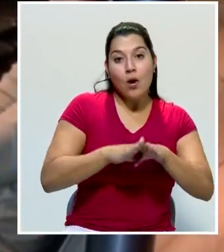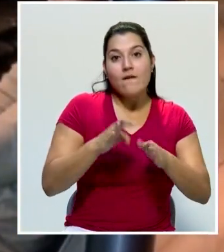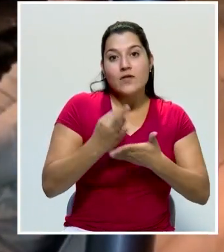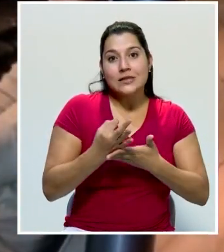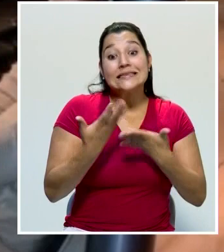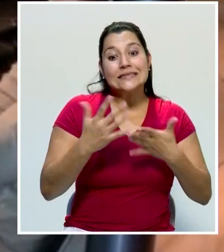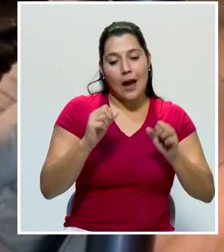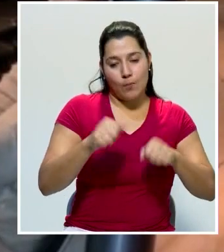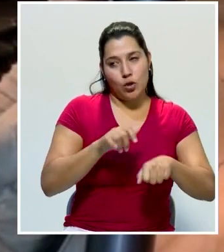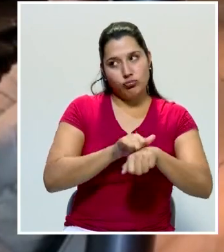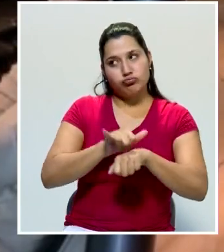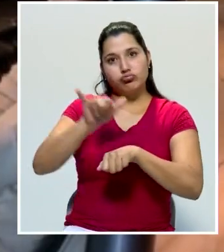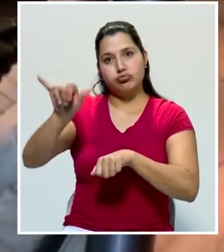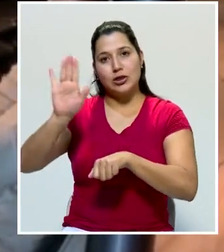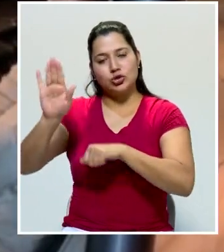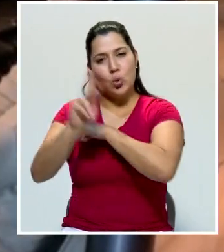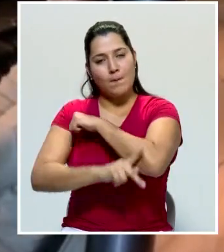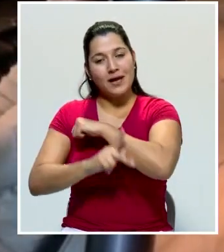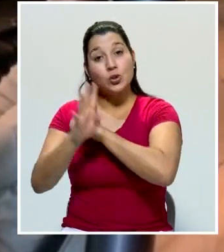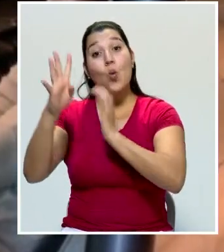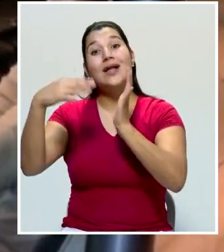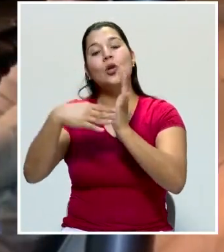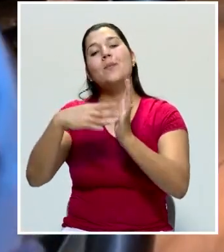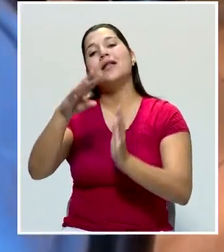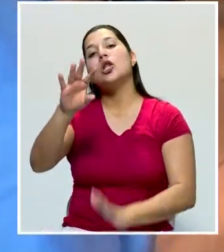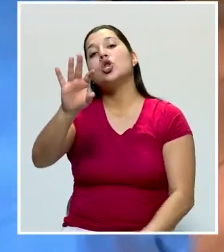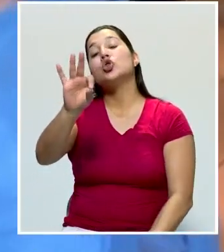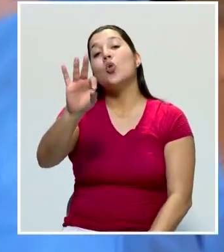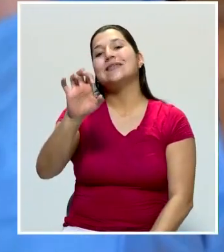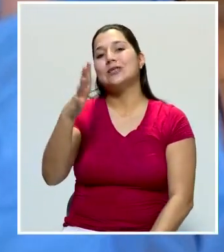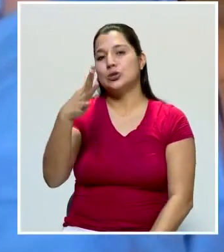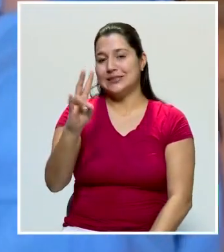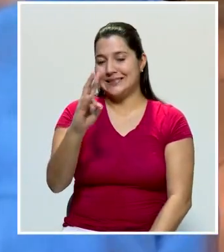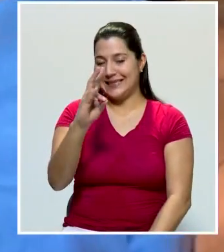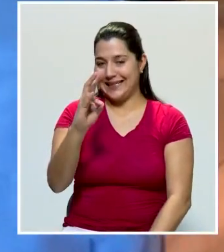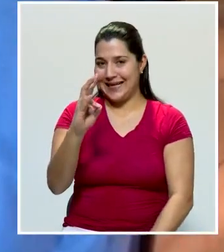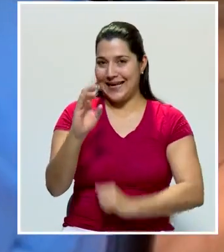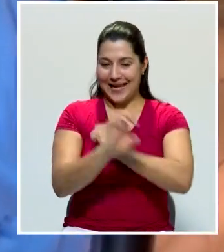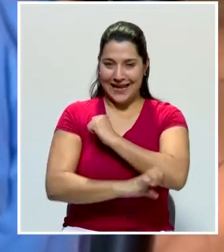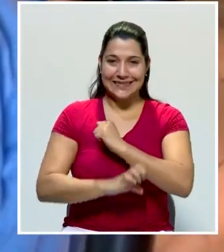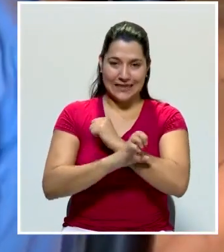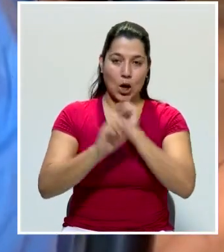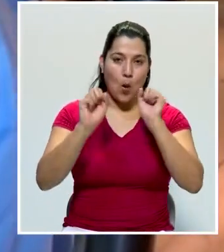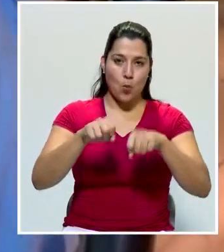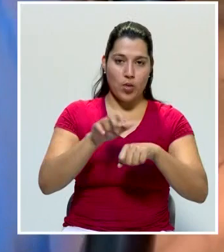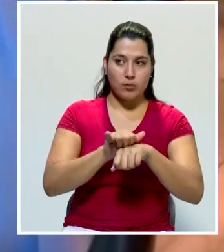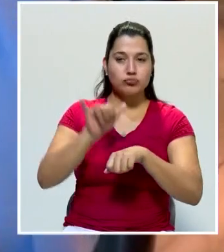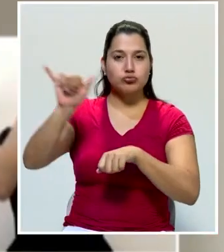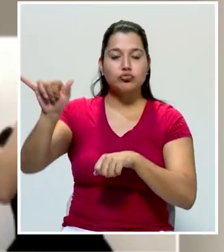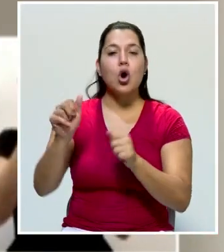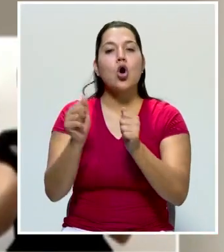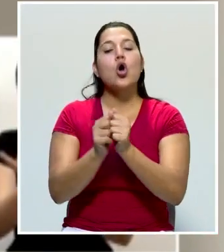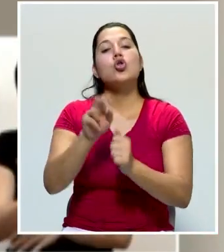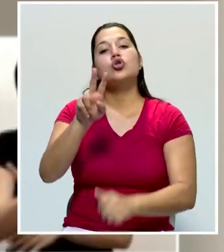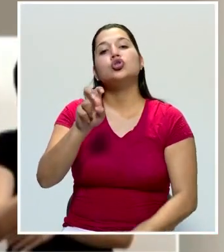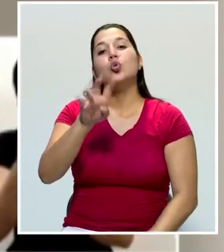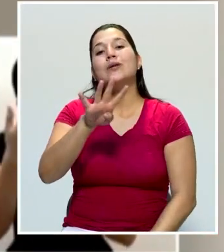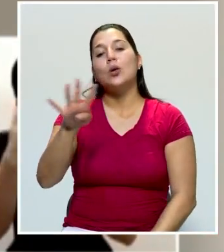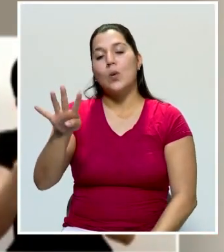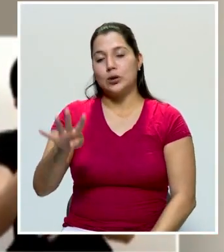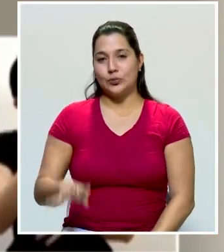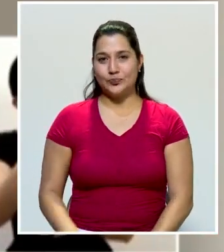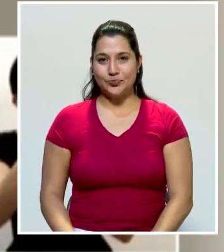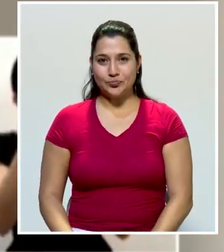total, 4.917 extranjeros regresaron por medio de 44 vuelos especiales. Que se encontraba un